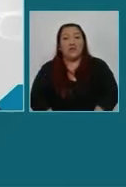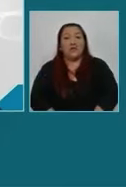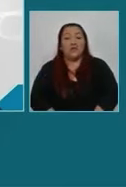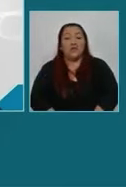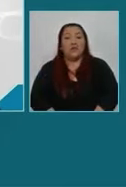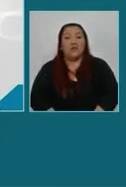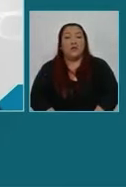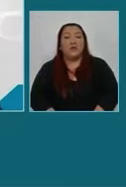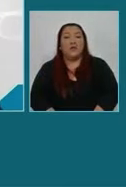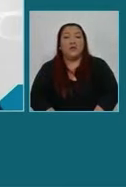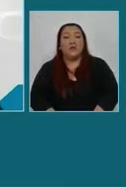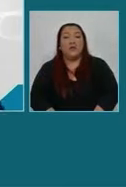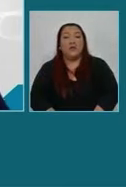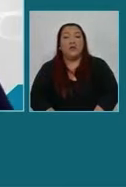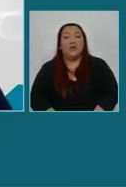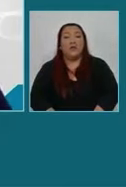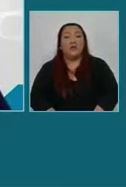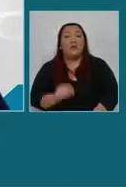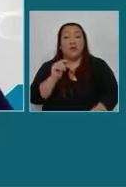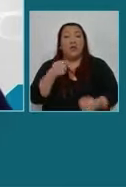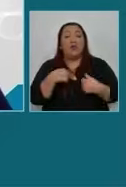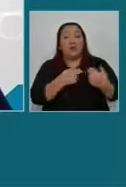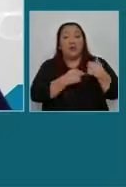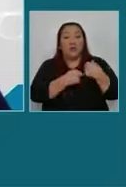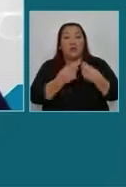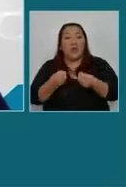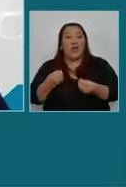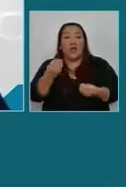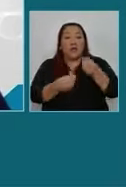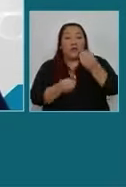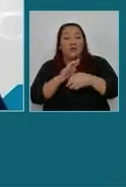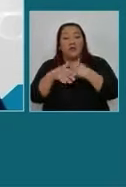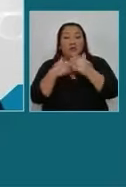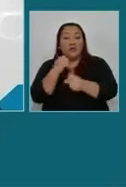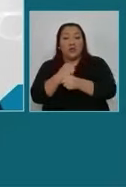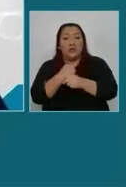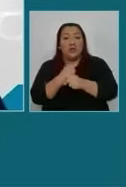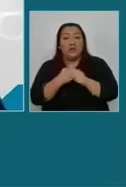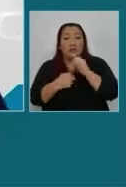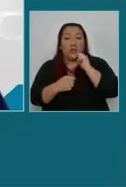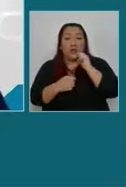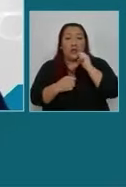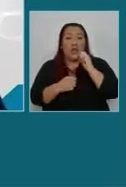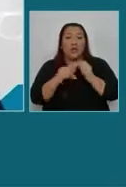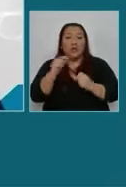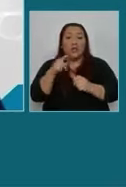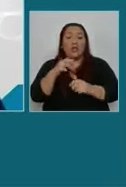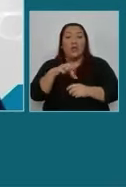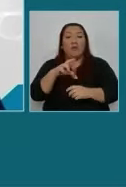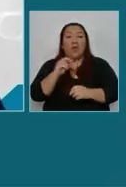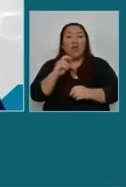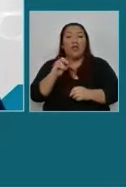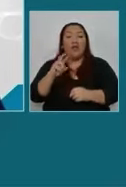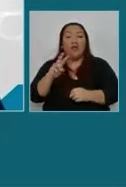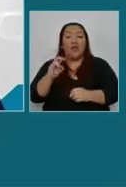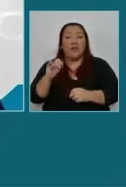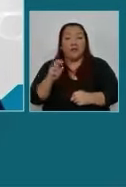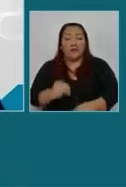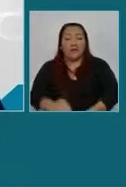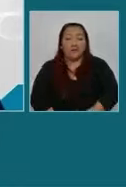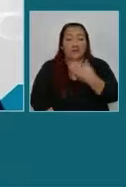es un poco nuestro rol y nuestro aporte, al ecosistema desde ProInnovate. Gracias, Jenny.